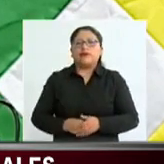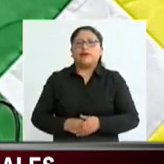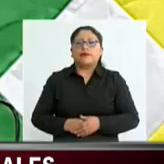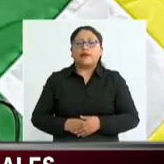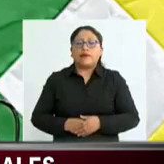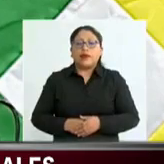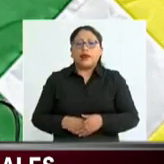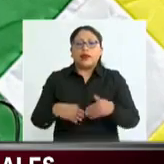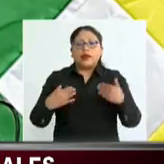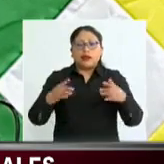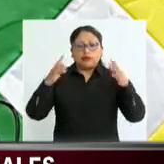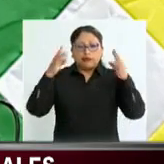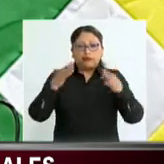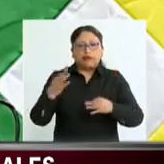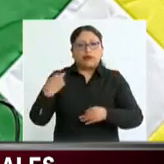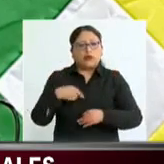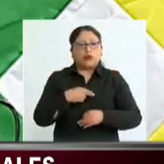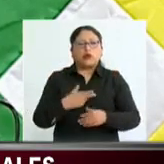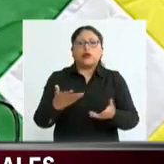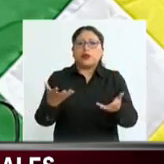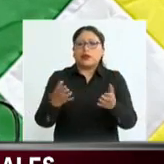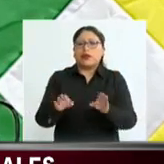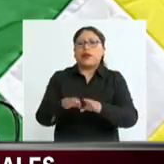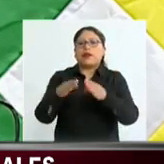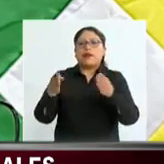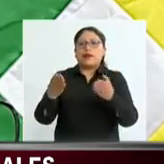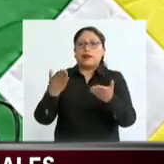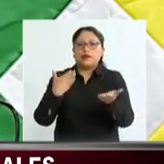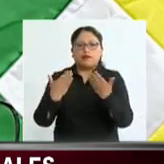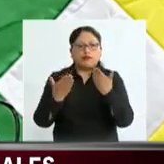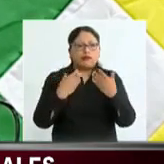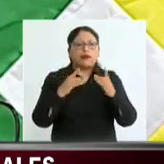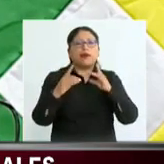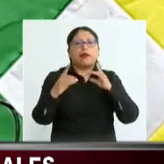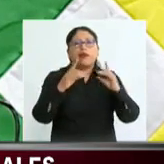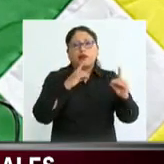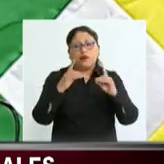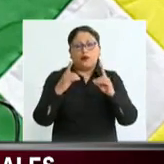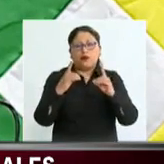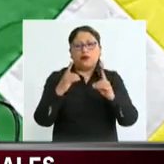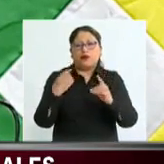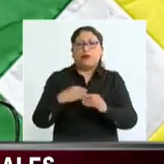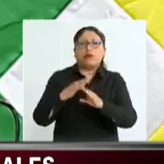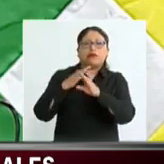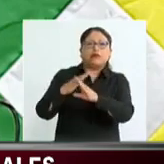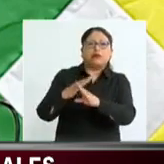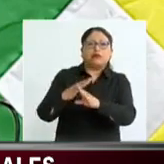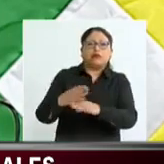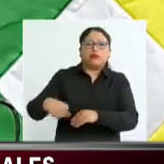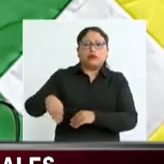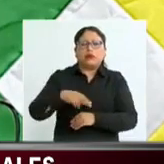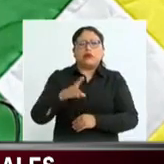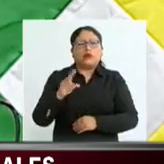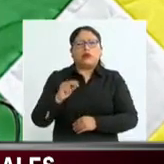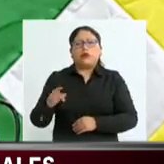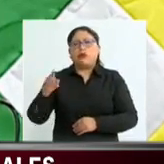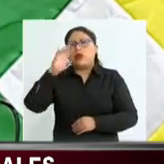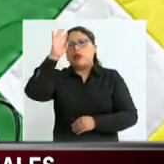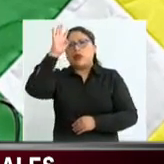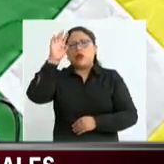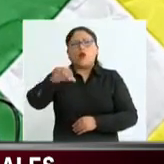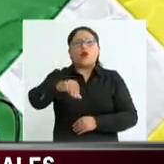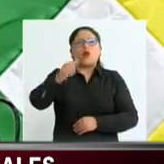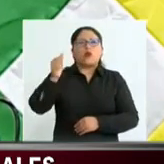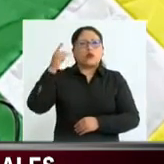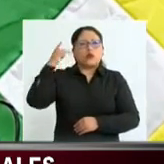Nosotros hemos estado siempre al diálogo y abiertos al diálogo y lo seguiremos estando. No debemos caer en el juego de estos grupos